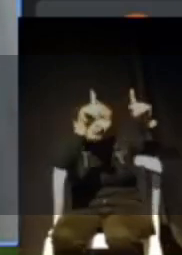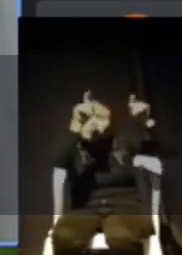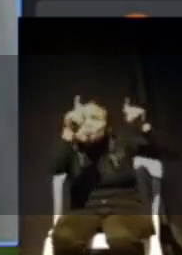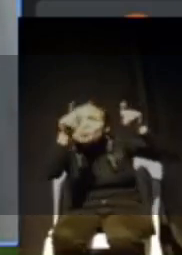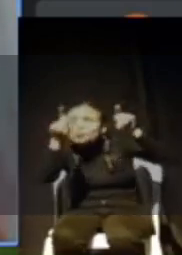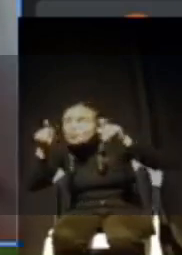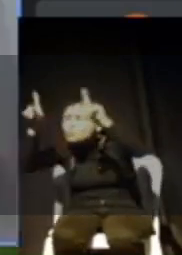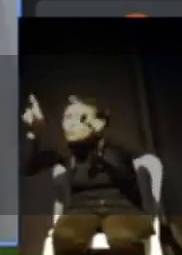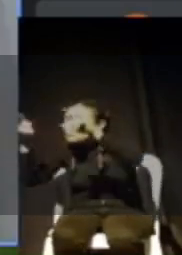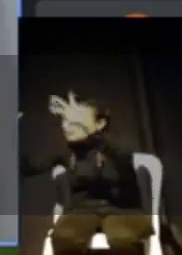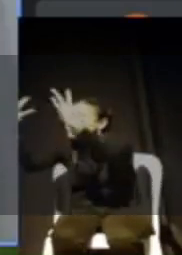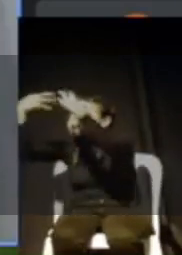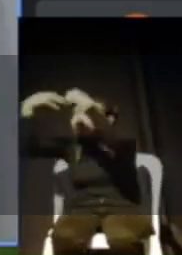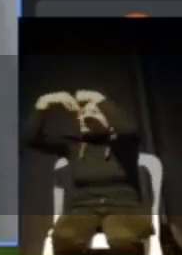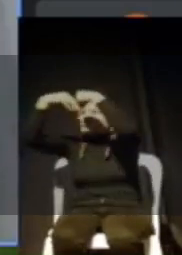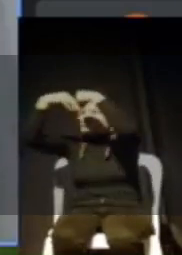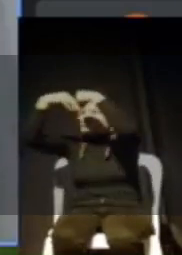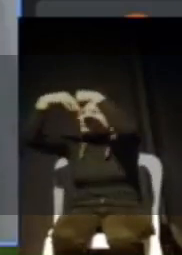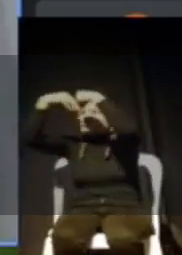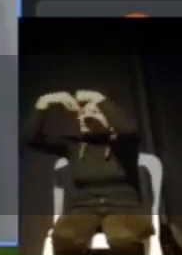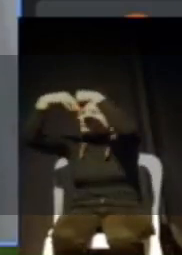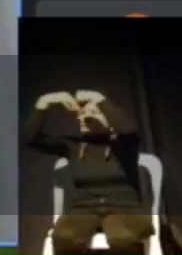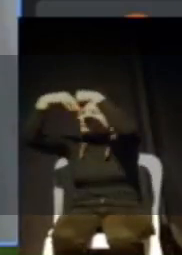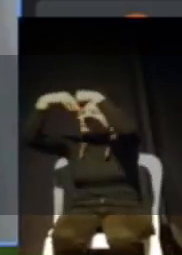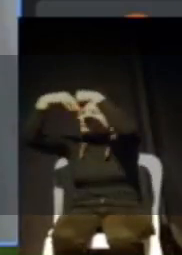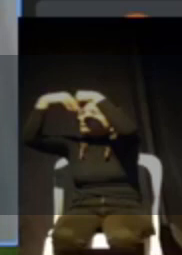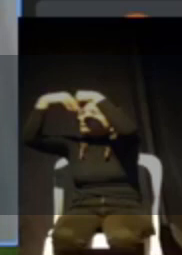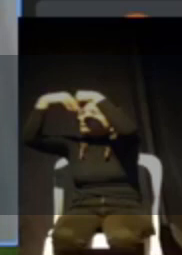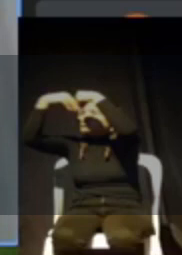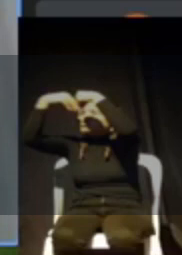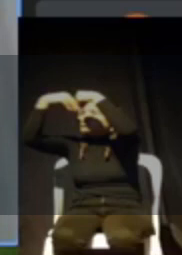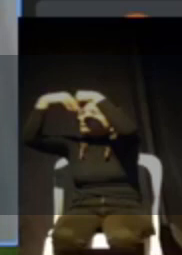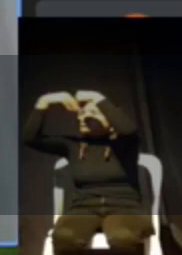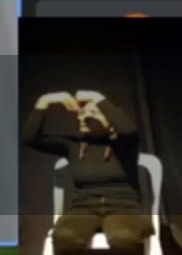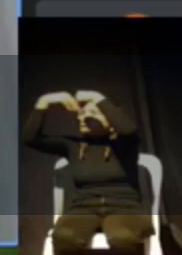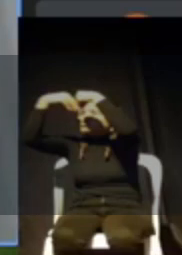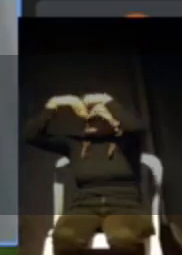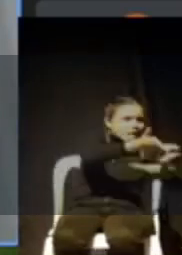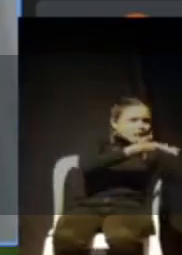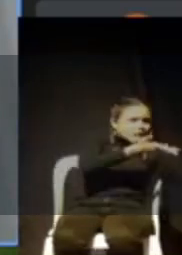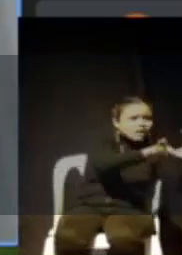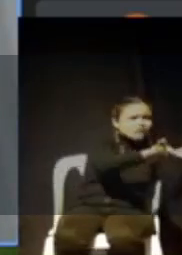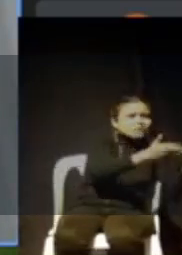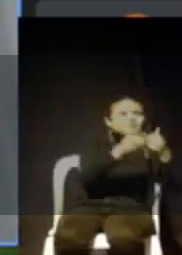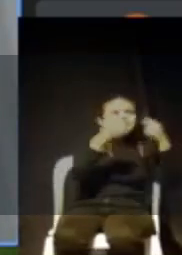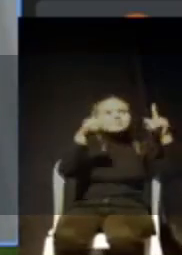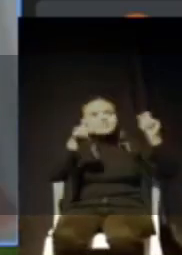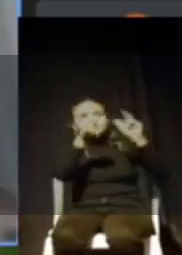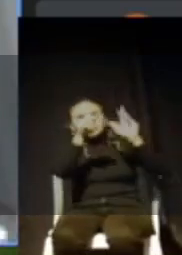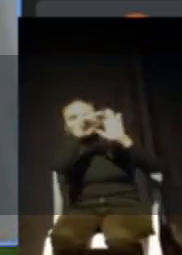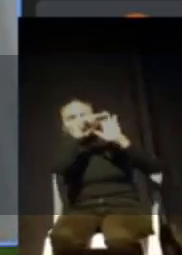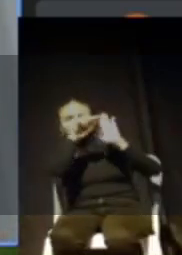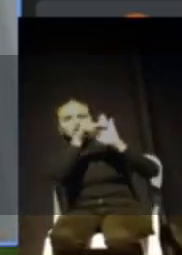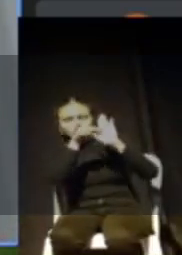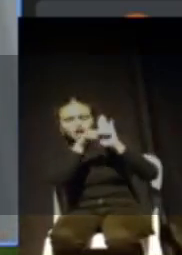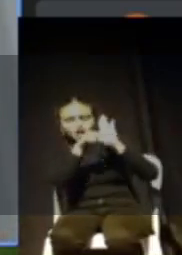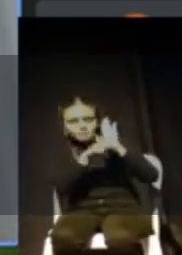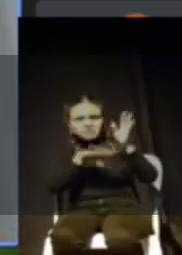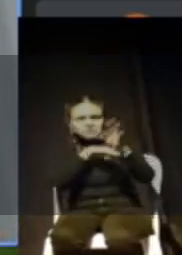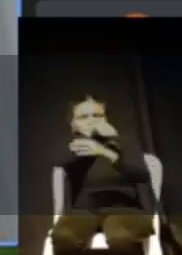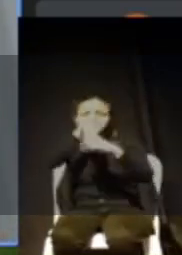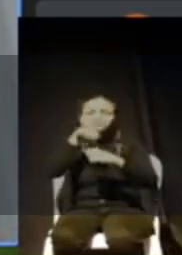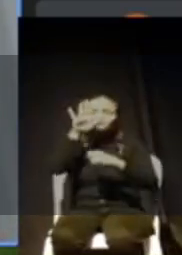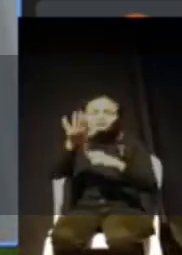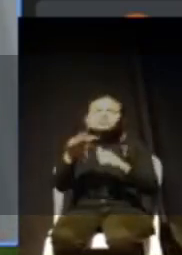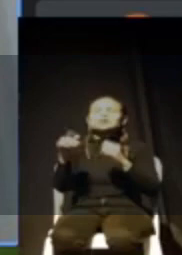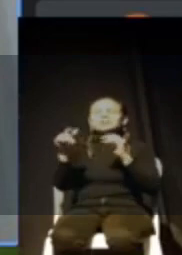contenidos pueden ser socializados en el sistema educativo, sus planteamientos centrales, aún desde el marco normativo, contemplados